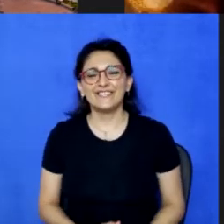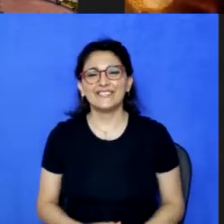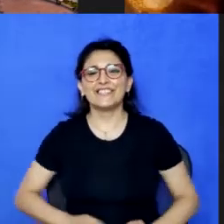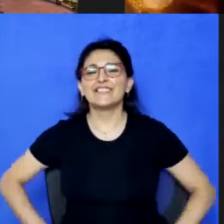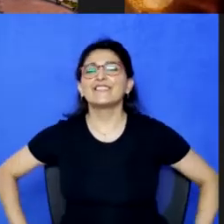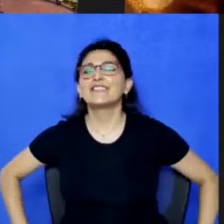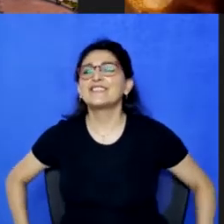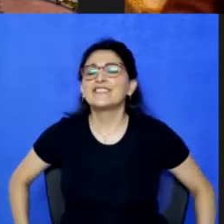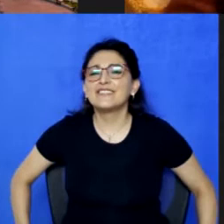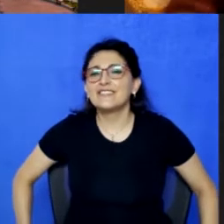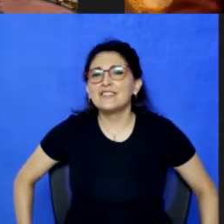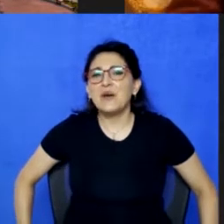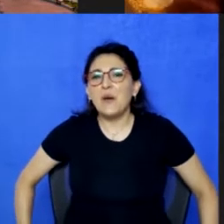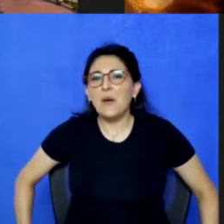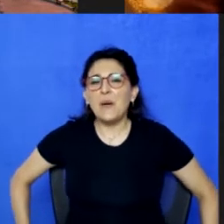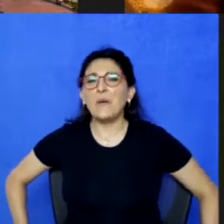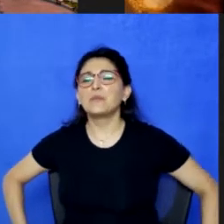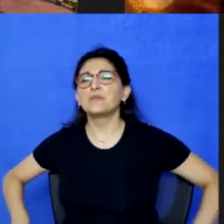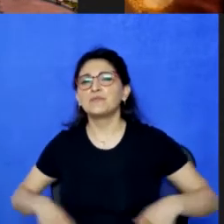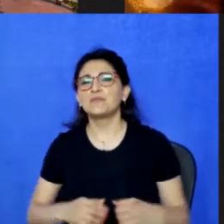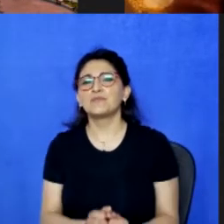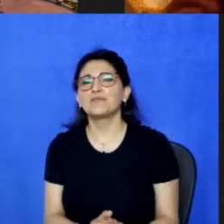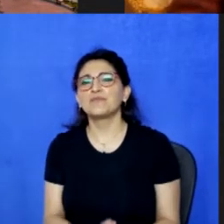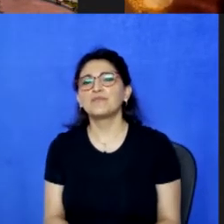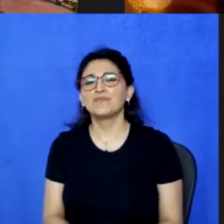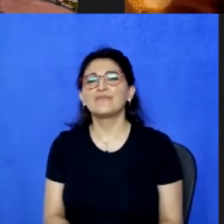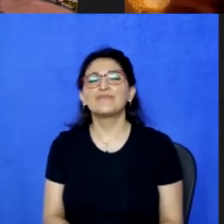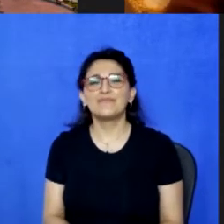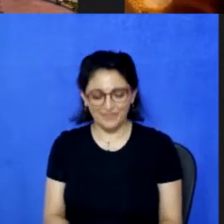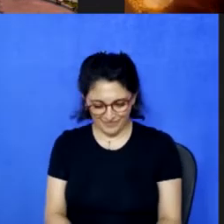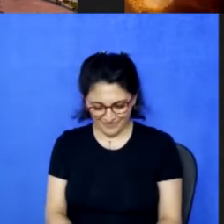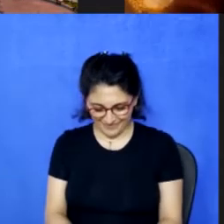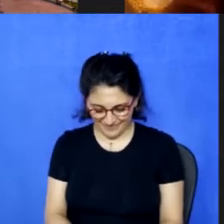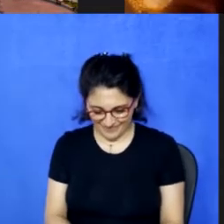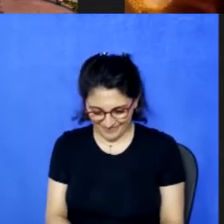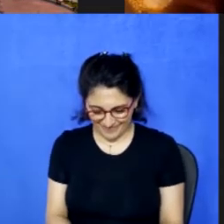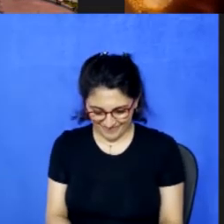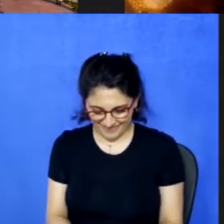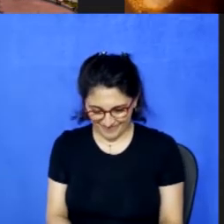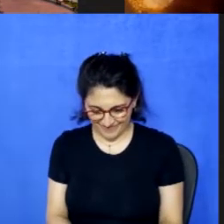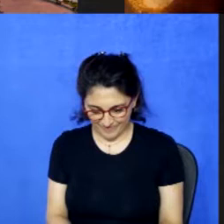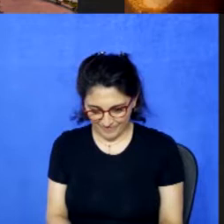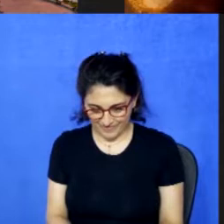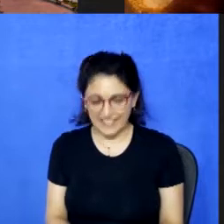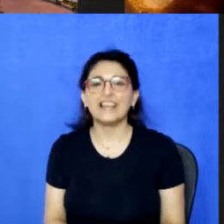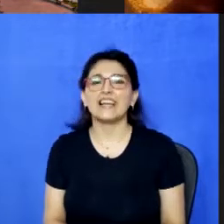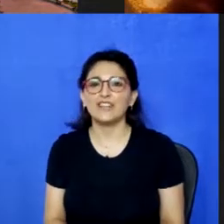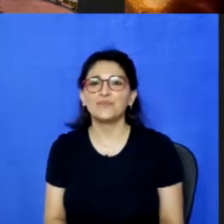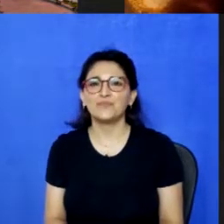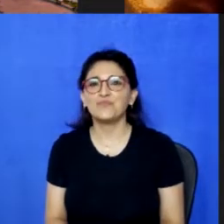los clientes míos eran, entre comillas, cuando se llegaban a venir la segunda vez, eran amigos,